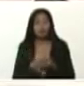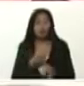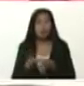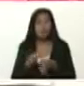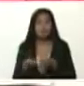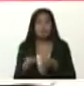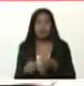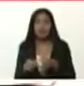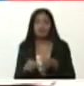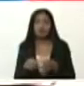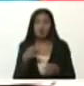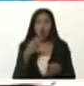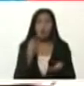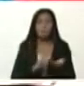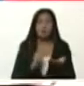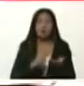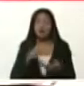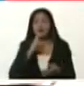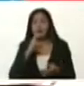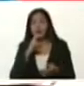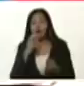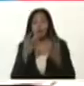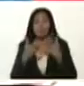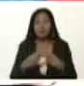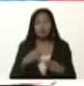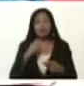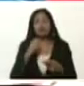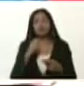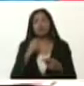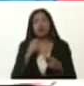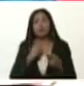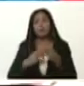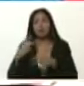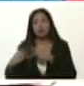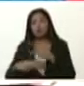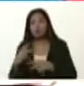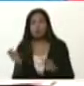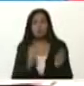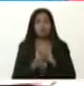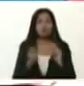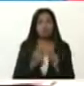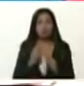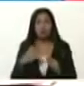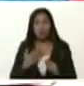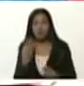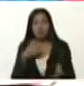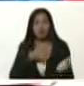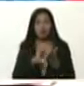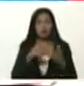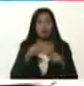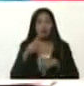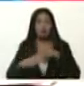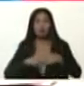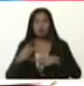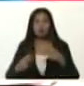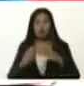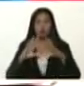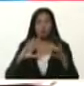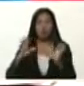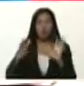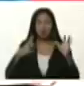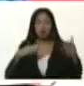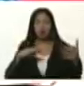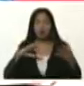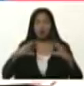minas de oro, empresas productivas transferidas, ¿no? Y todo lo que tiene que ver con la garantía de la producción de los CLAP.